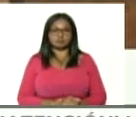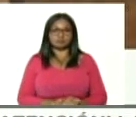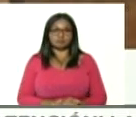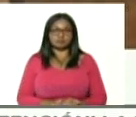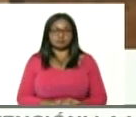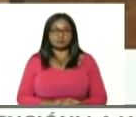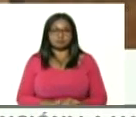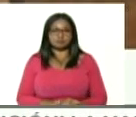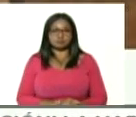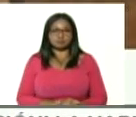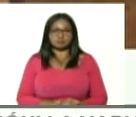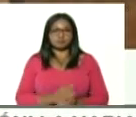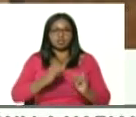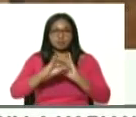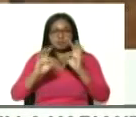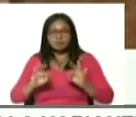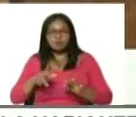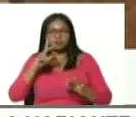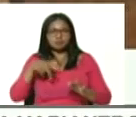Y así por el estilo.